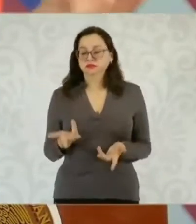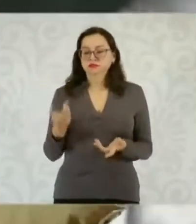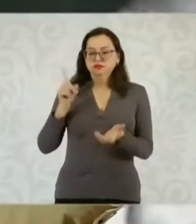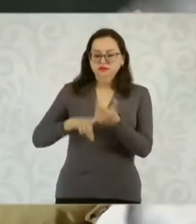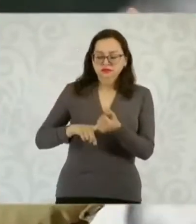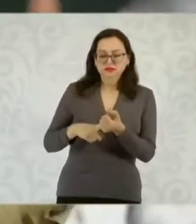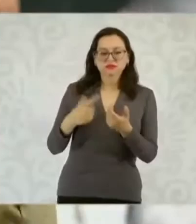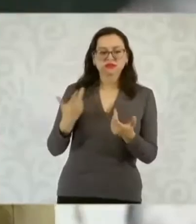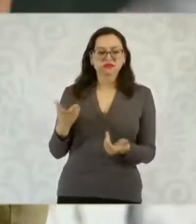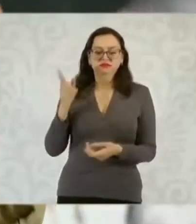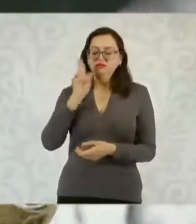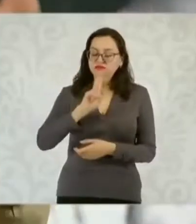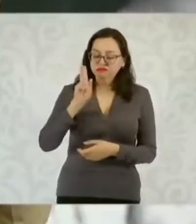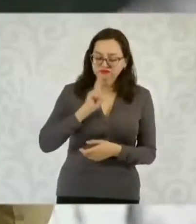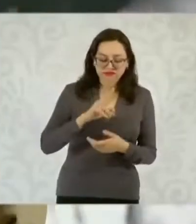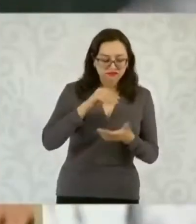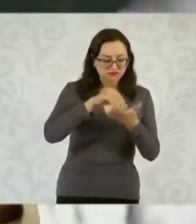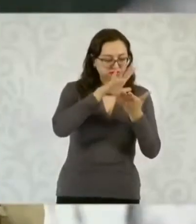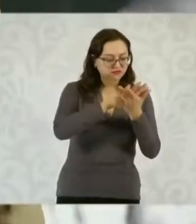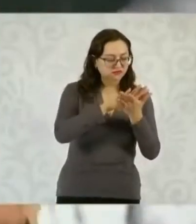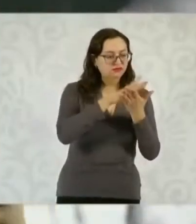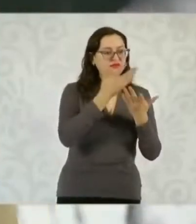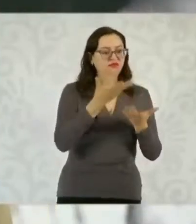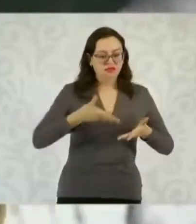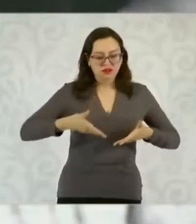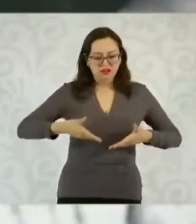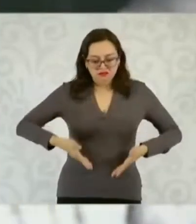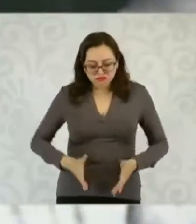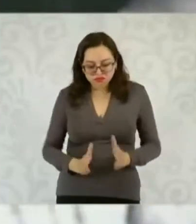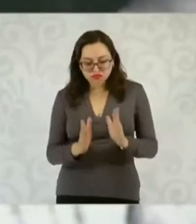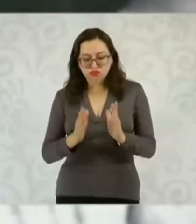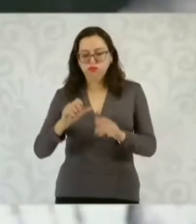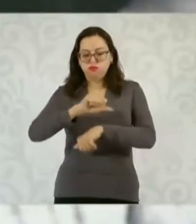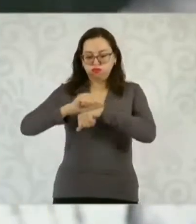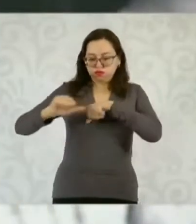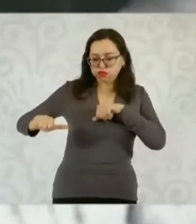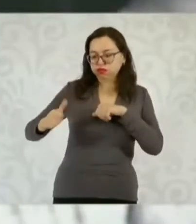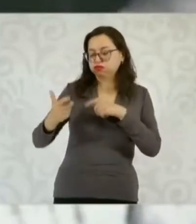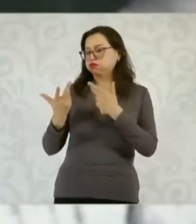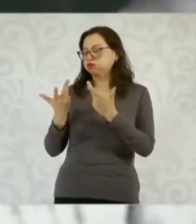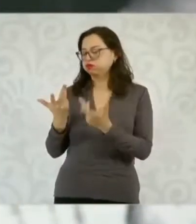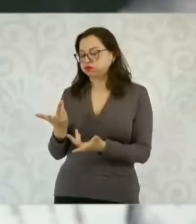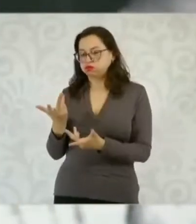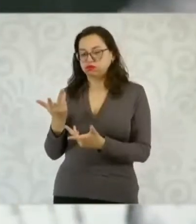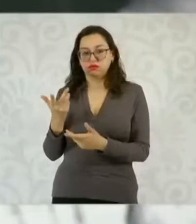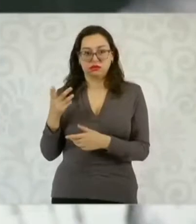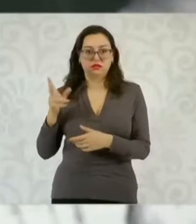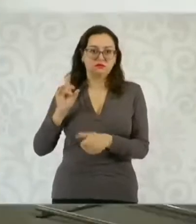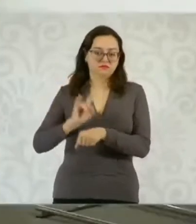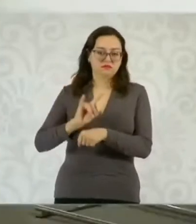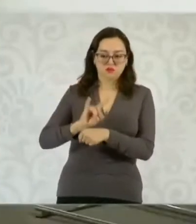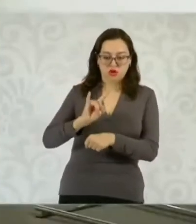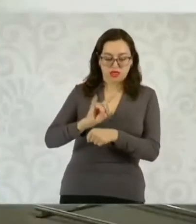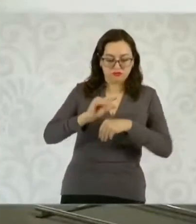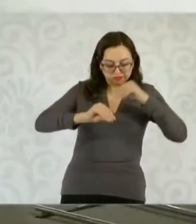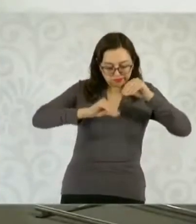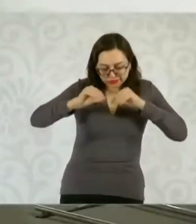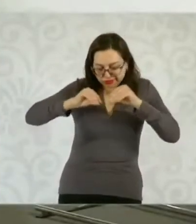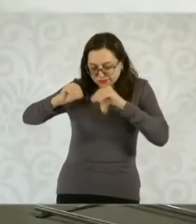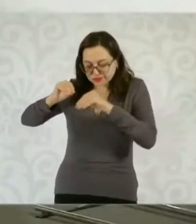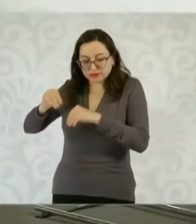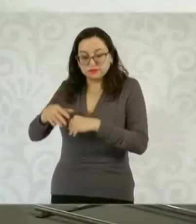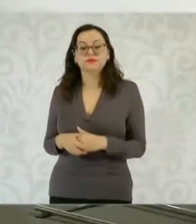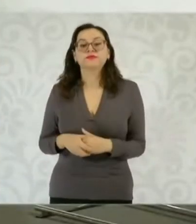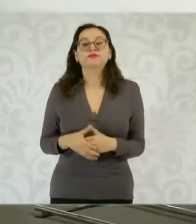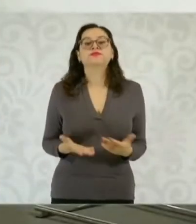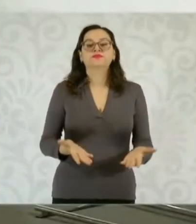desde la simulación de una consulta hasta la simulación de un parto, de una cesárea, de una intervención en urgencias. Ahora,